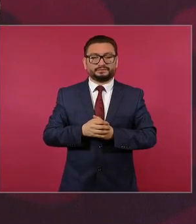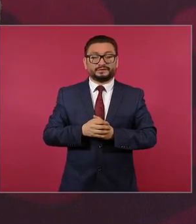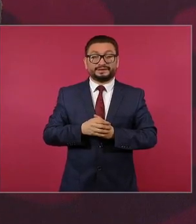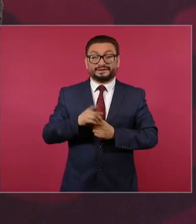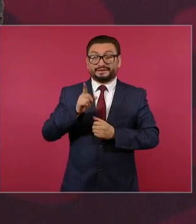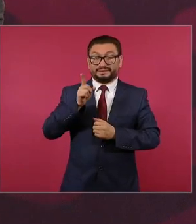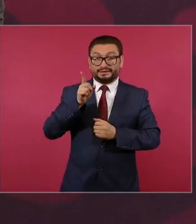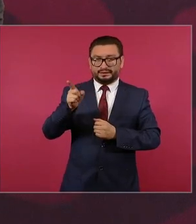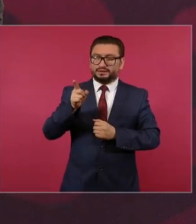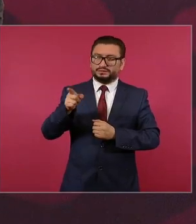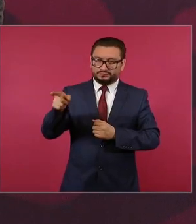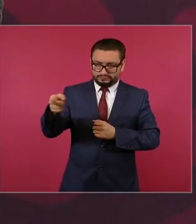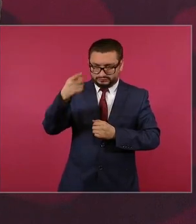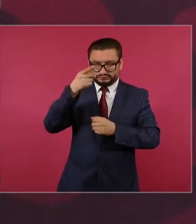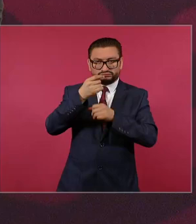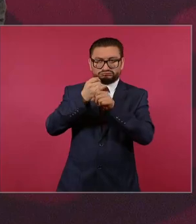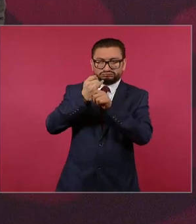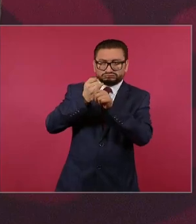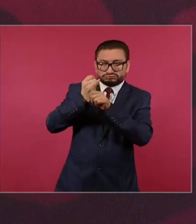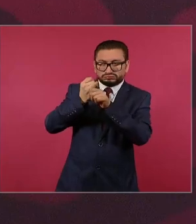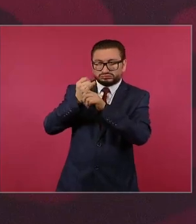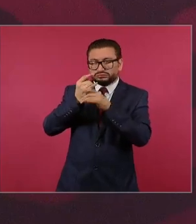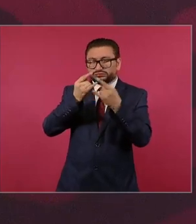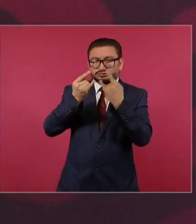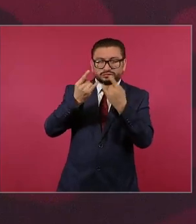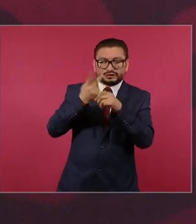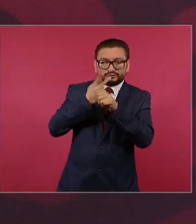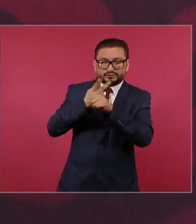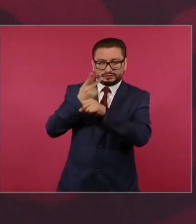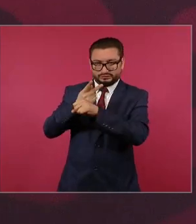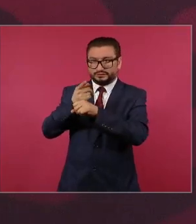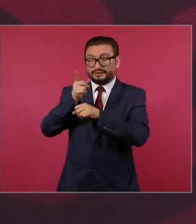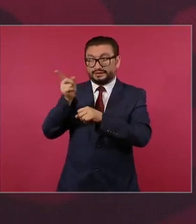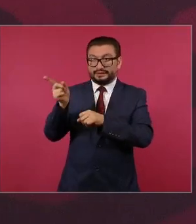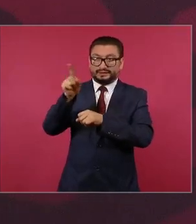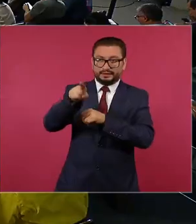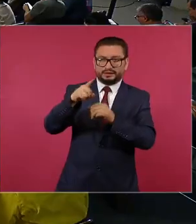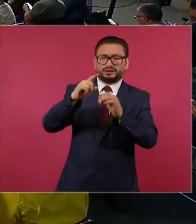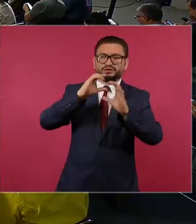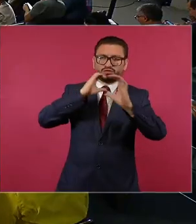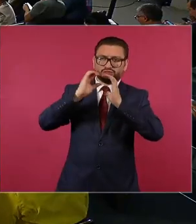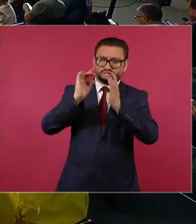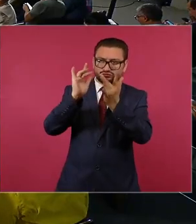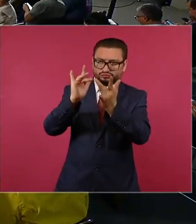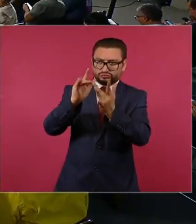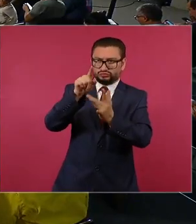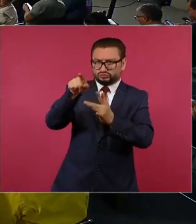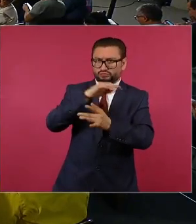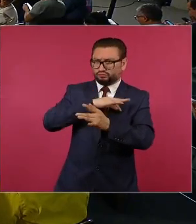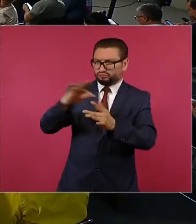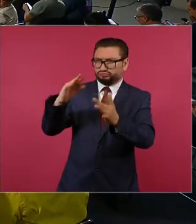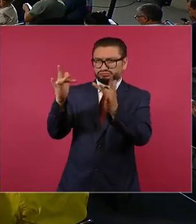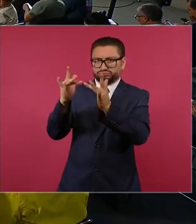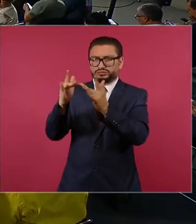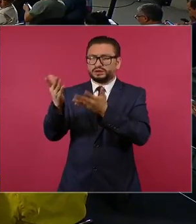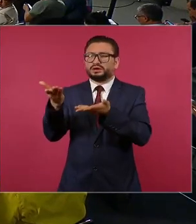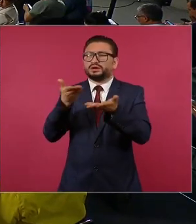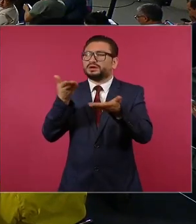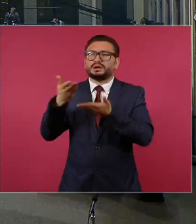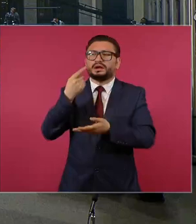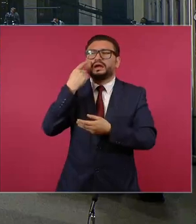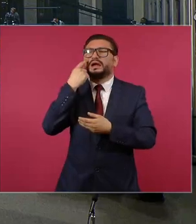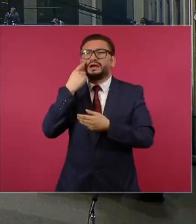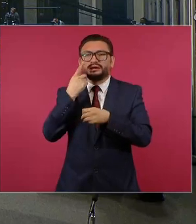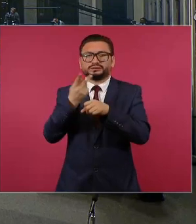se informe sobre esta situación, que se ponga en comunicación contigo y que tú los enlaces para ver cómo está